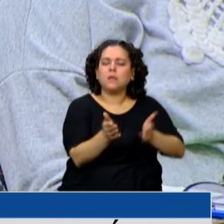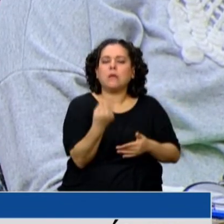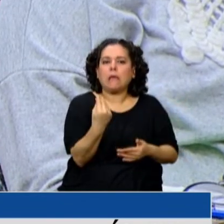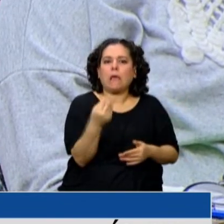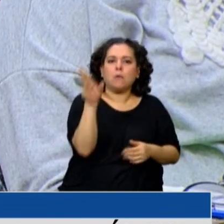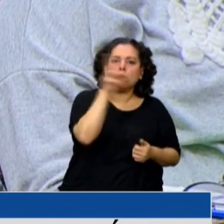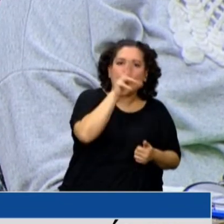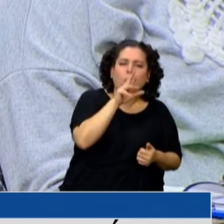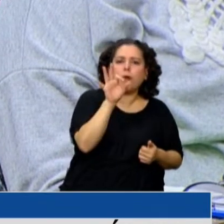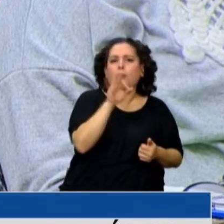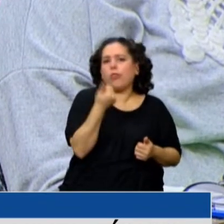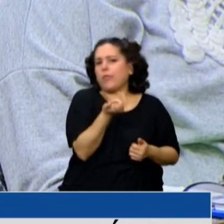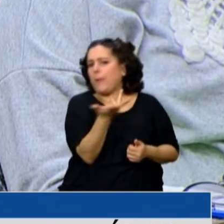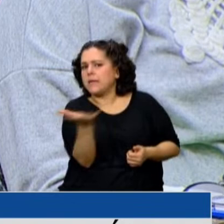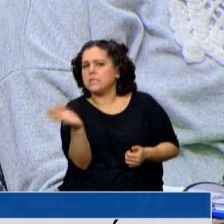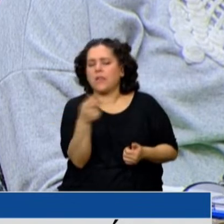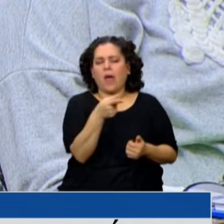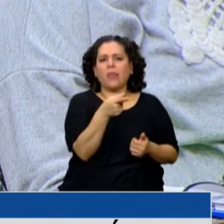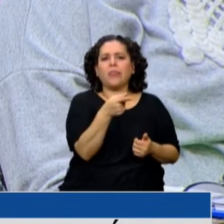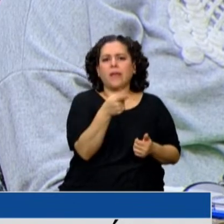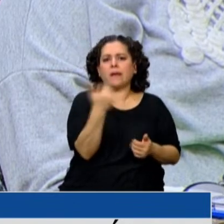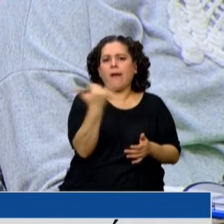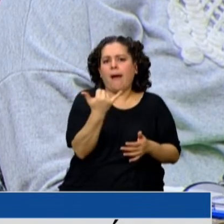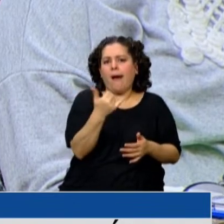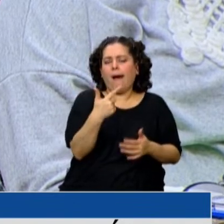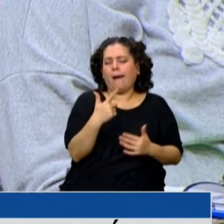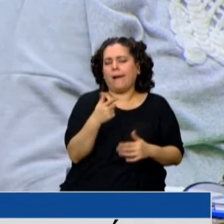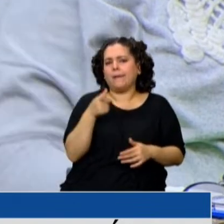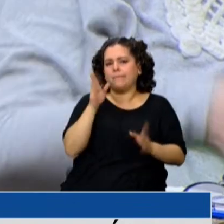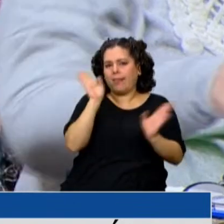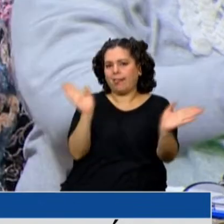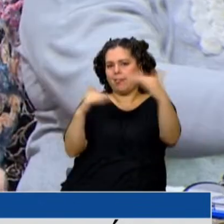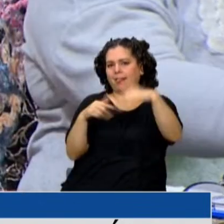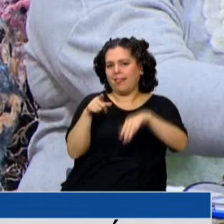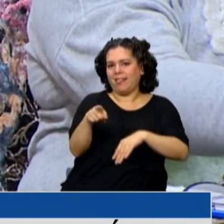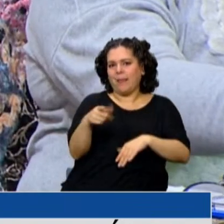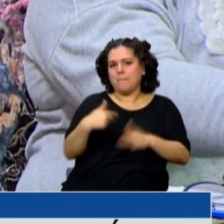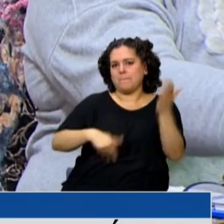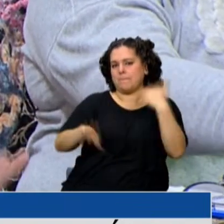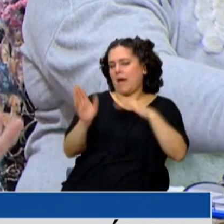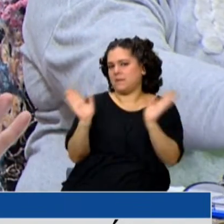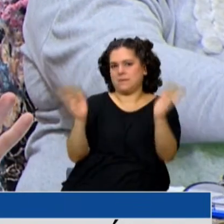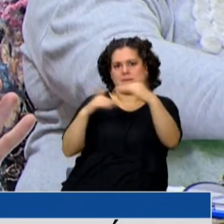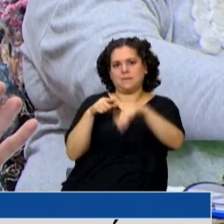a las diversidades como destinatarias en un mayor porcentaje.